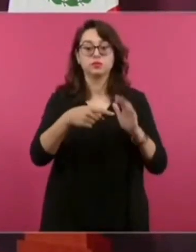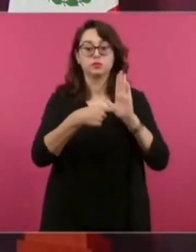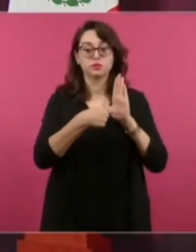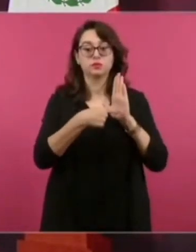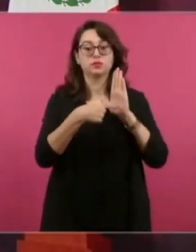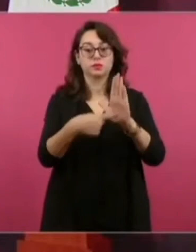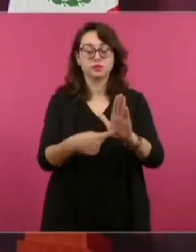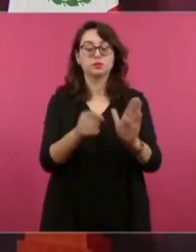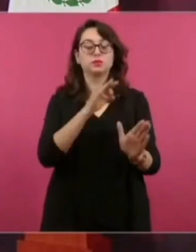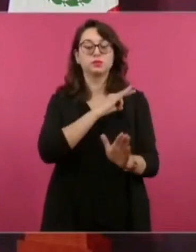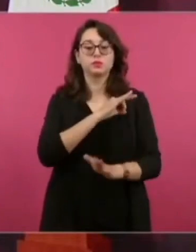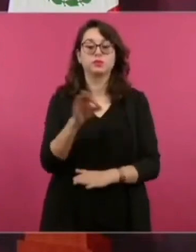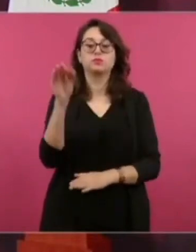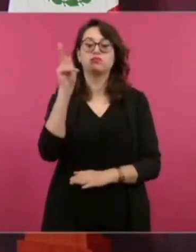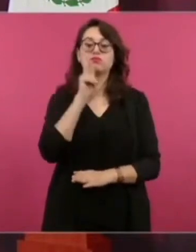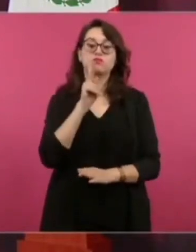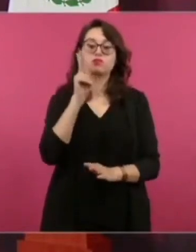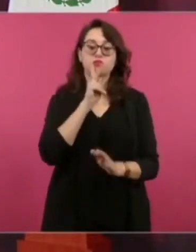que